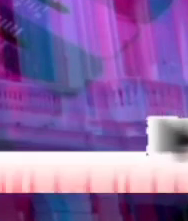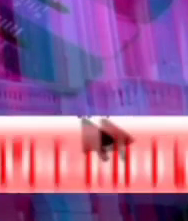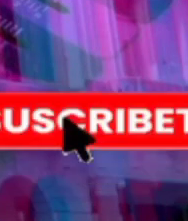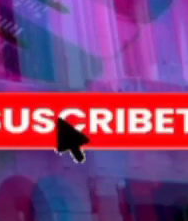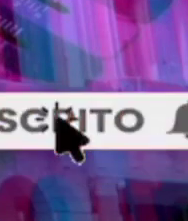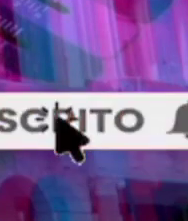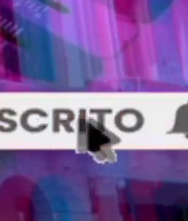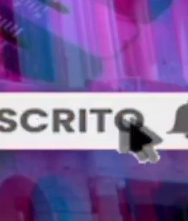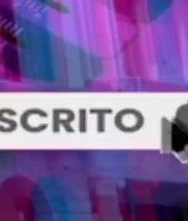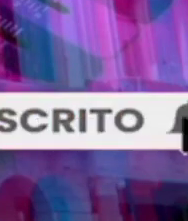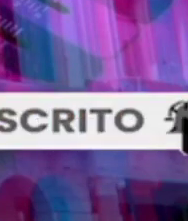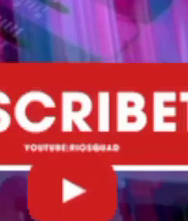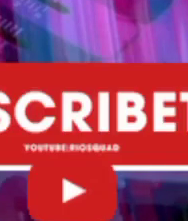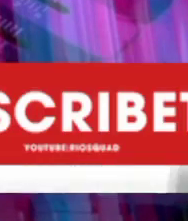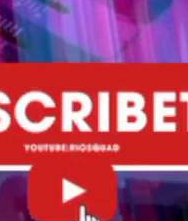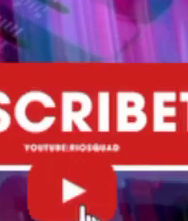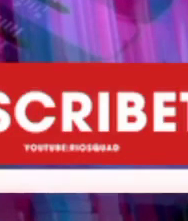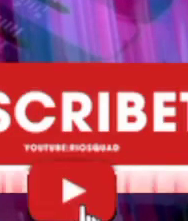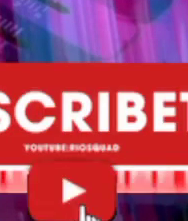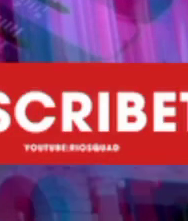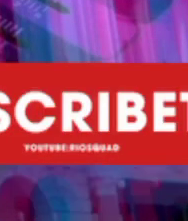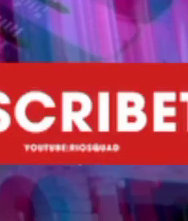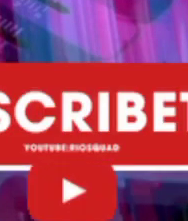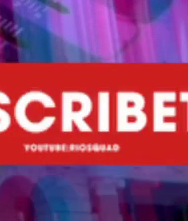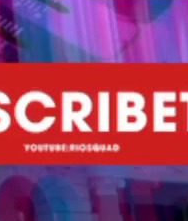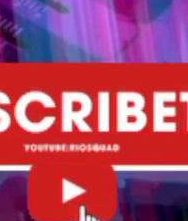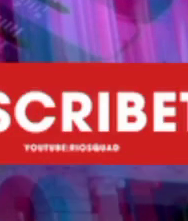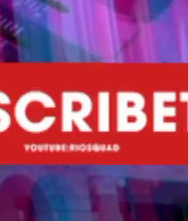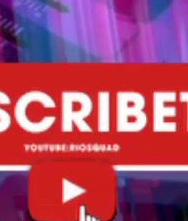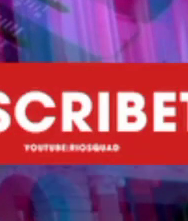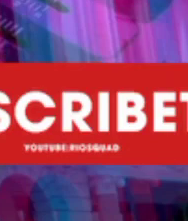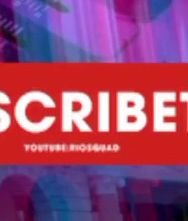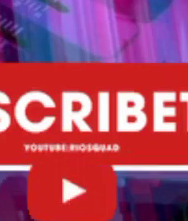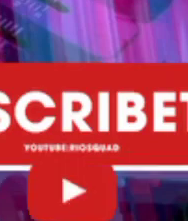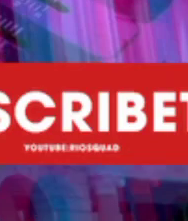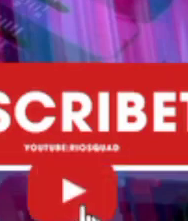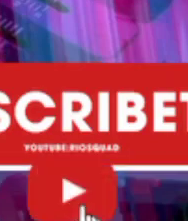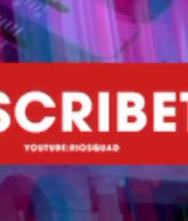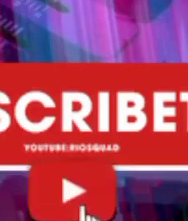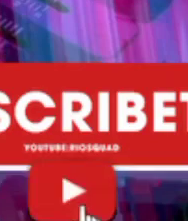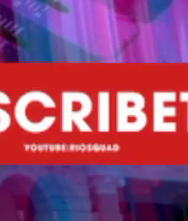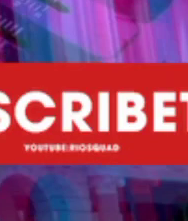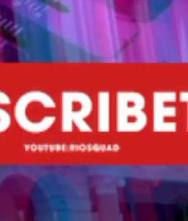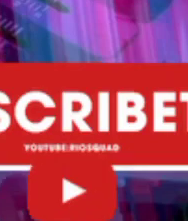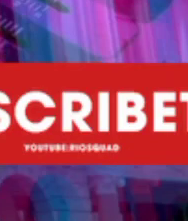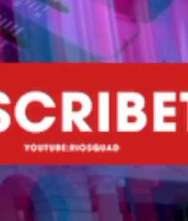nuevo material. CMHW, ahora en YouTube.